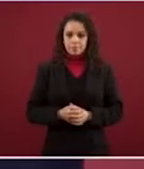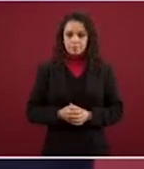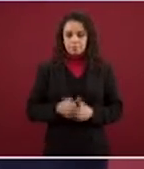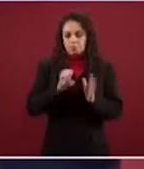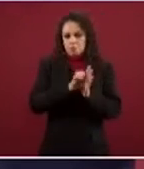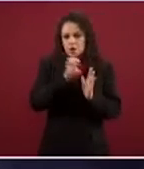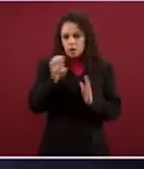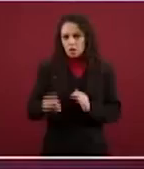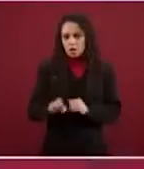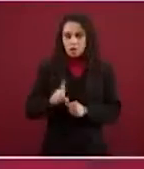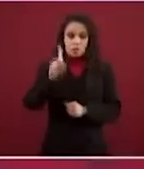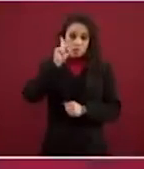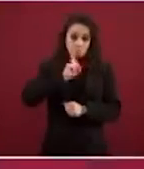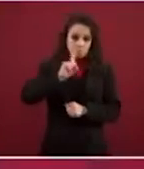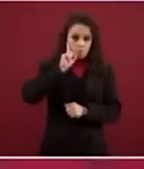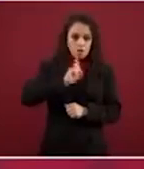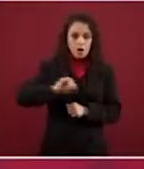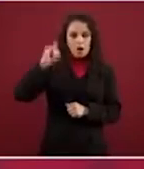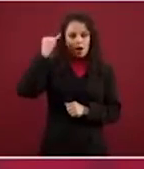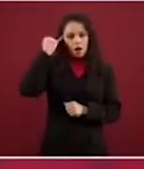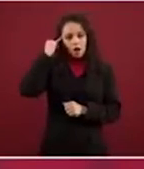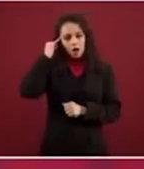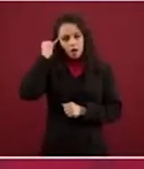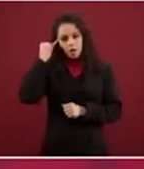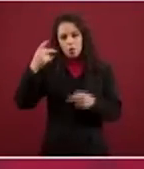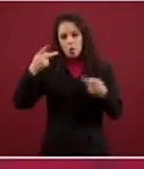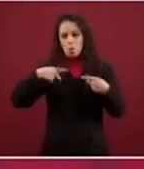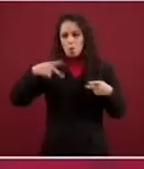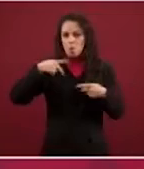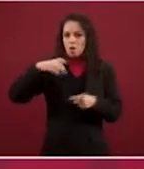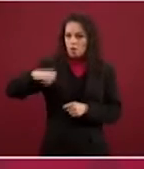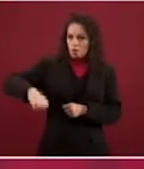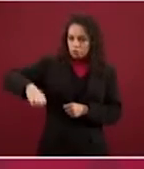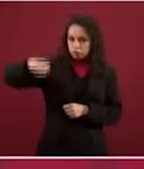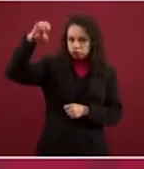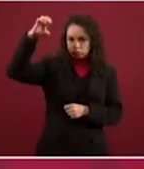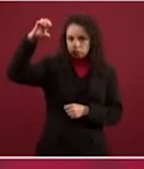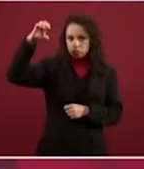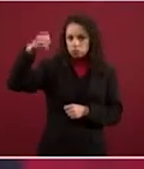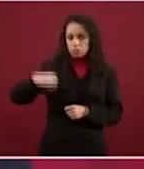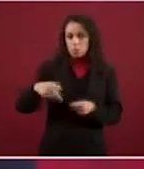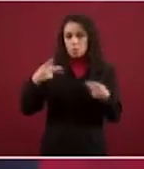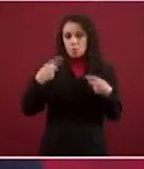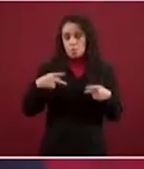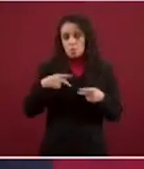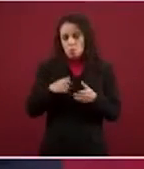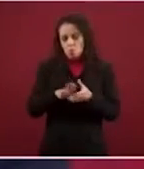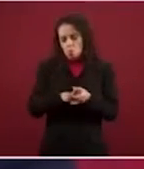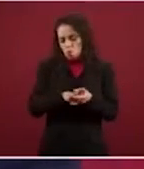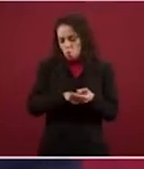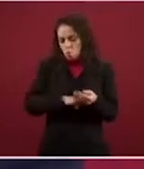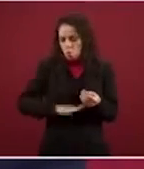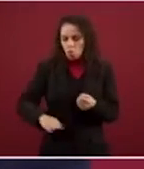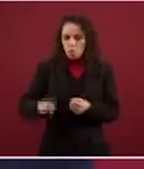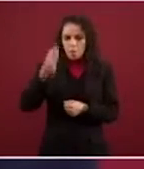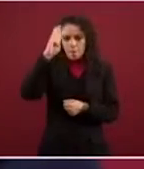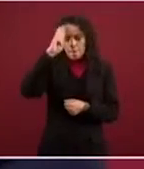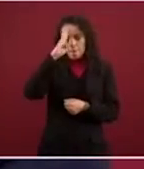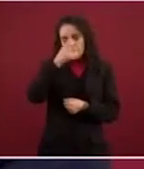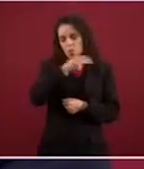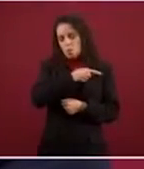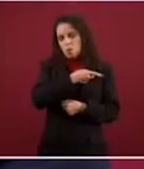indígenas, mujeres, ancianos, gente muy humilde, gente muy pobre, y